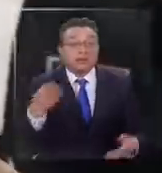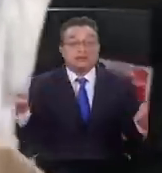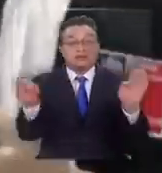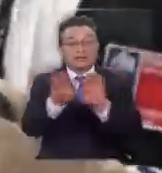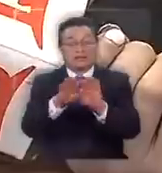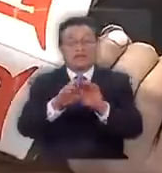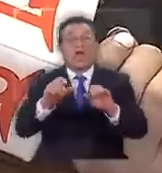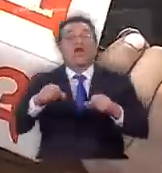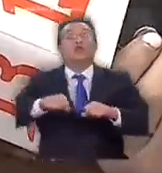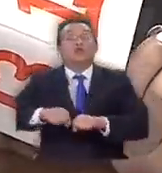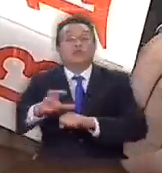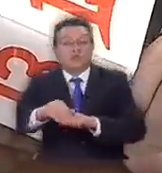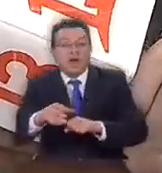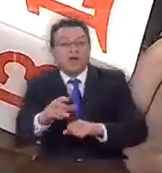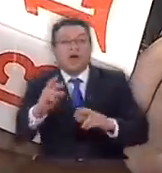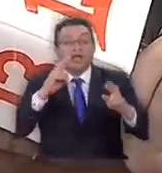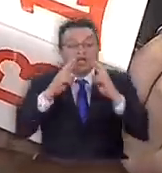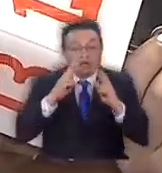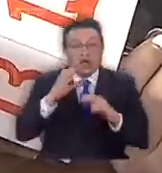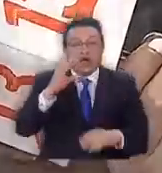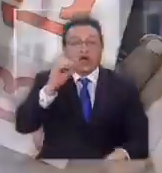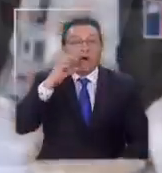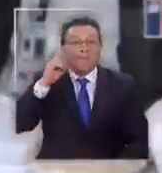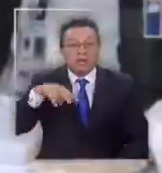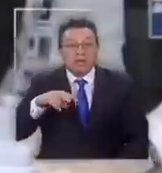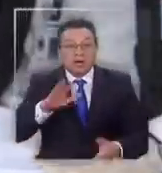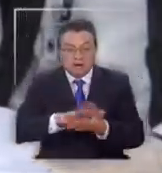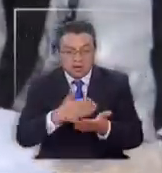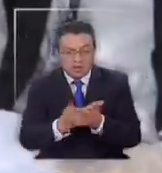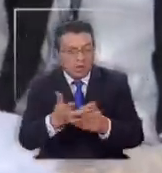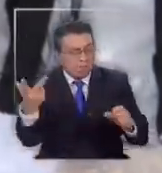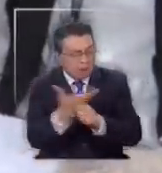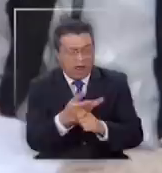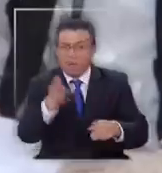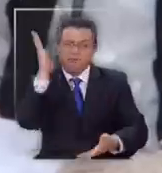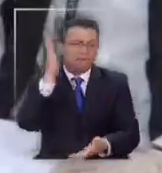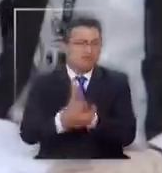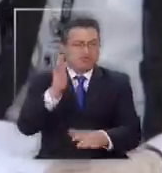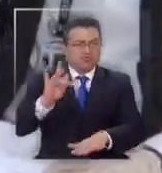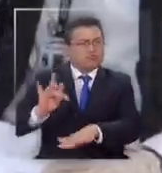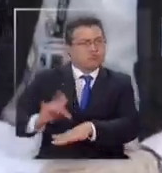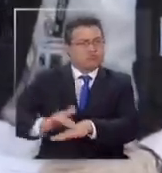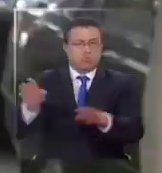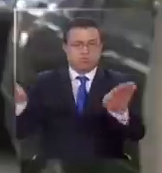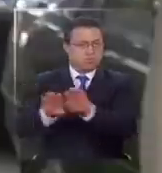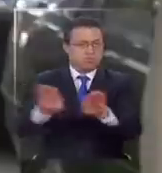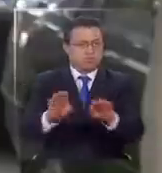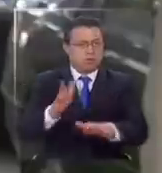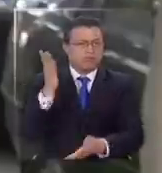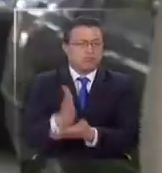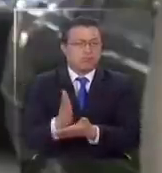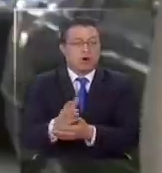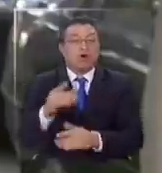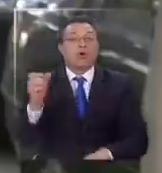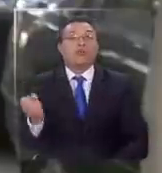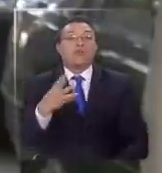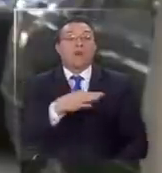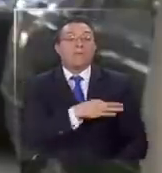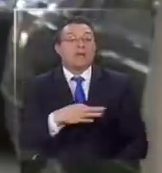supermercados, restaurantes y hasta una Compin porque las medidas de salud no son adecuadas? ¿Aceptará el nuevo cargo que le ofreció el